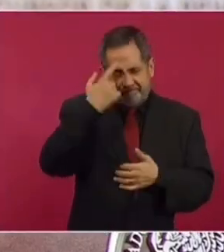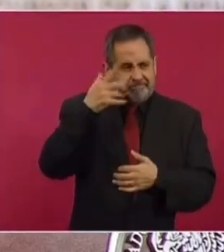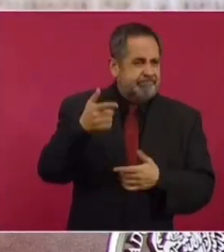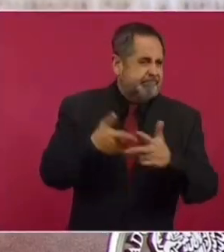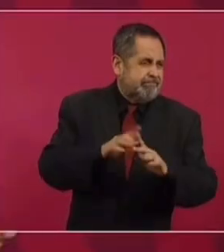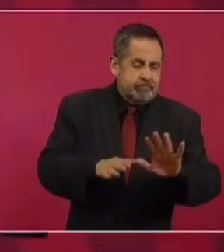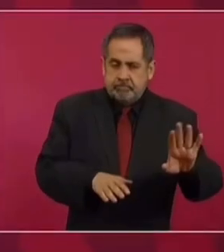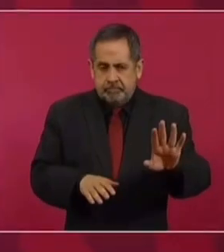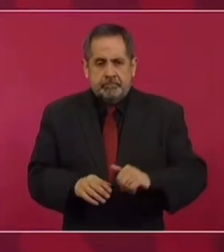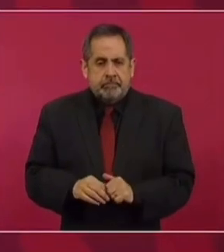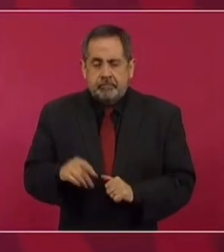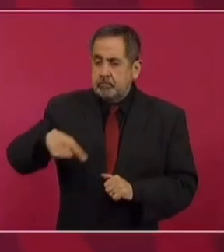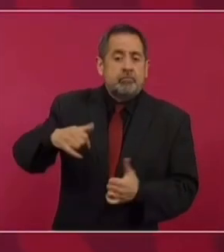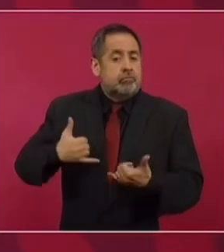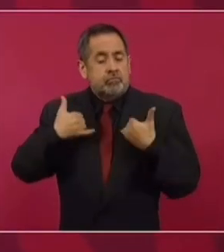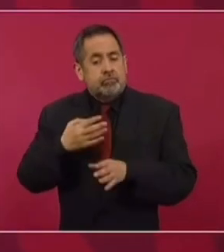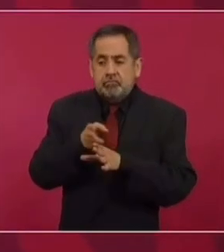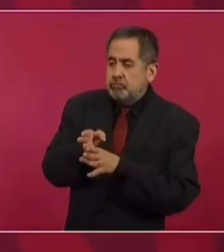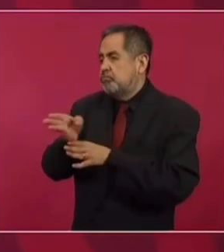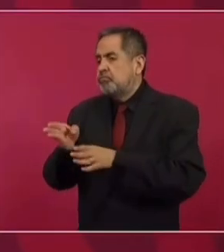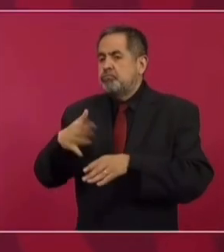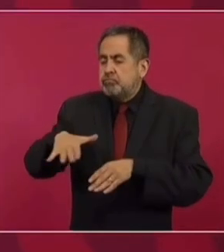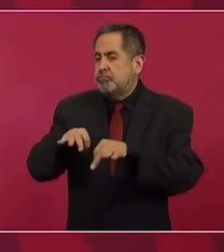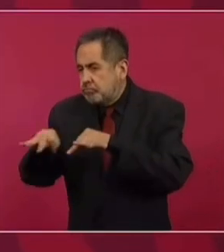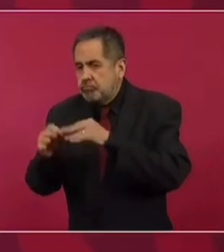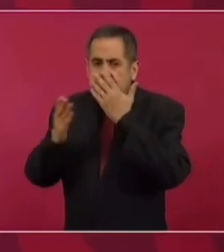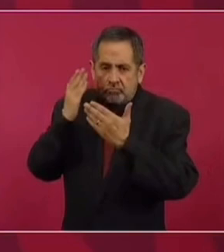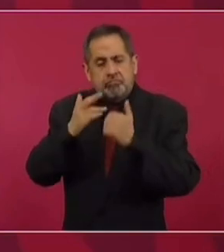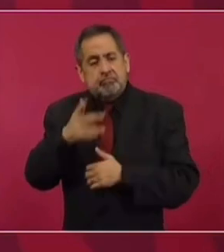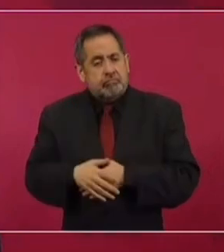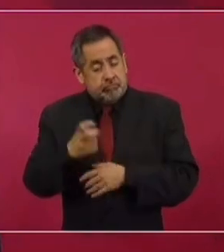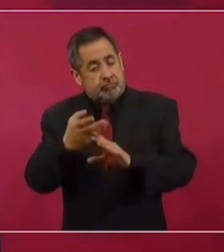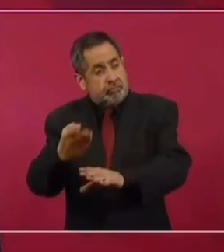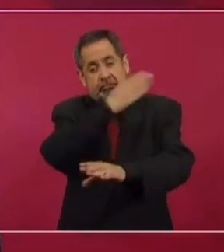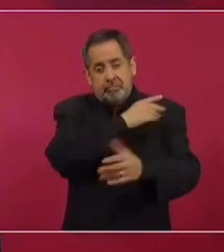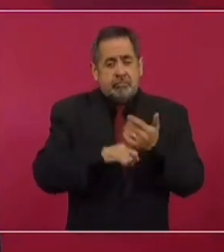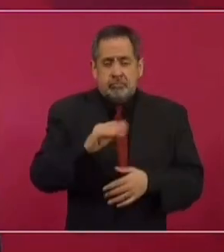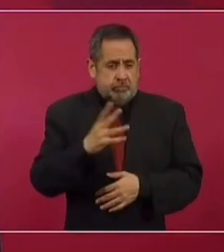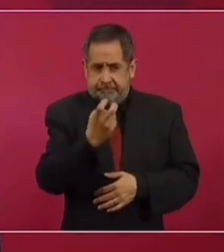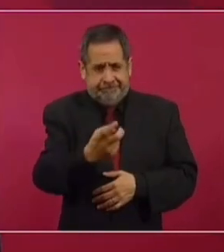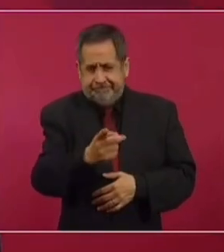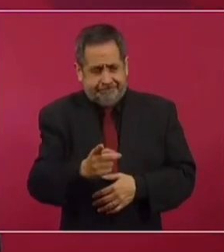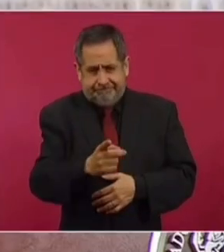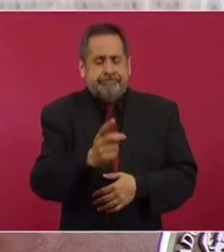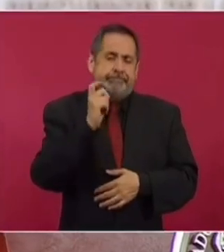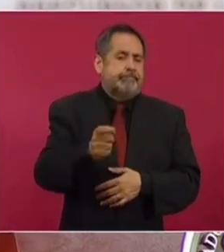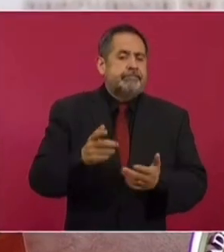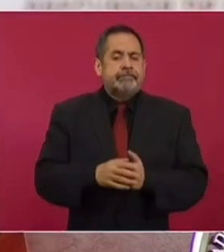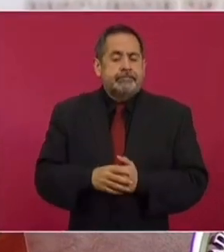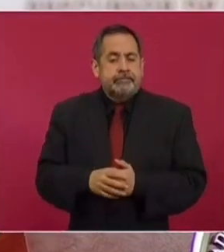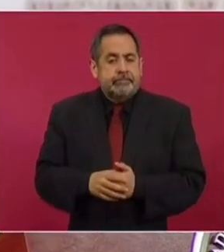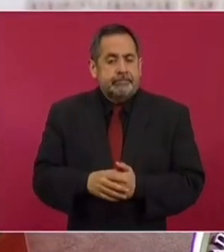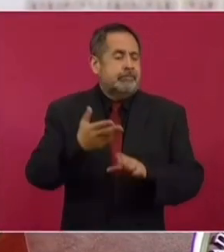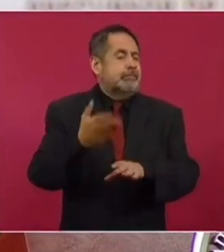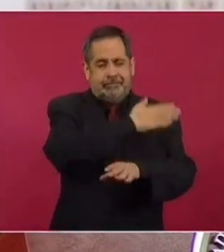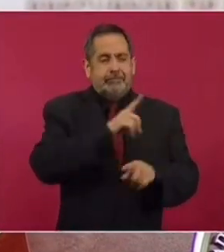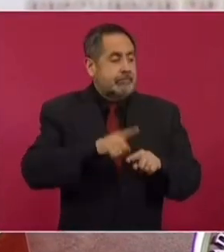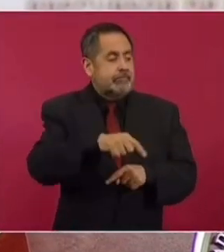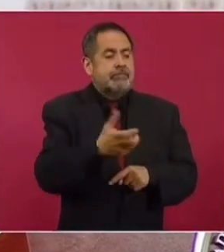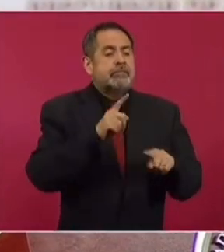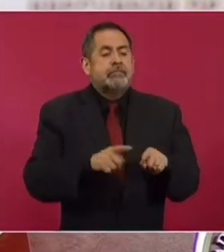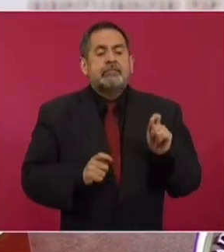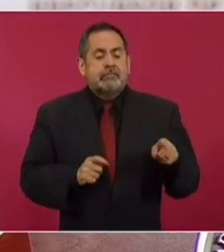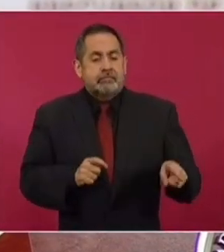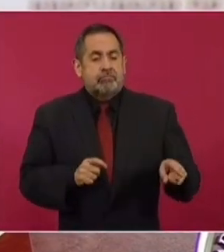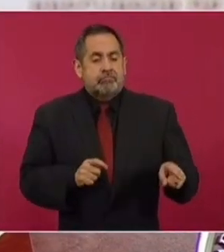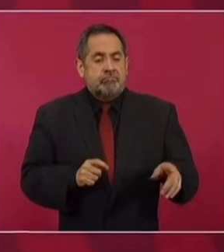reserva. Que los jóvenes tengan posibilidad de trabajo, de estudio. Eso no lo hacían antes. Lo único que llegaron a hacer